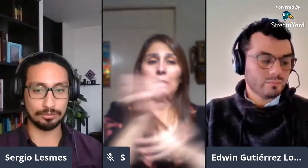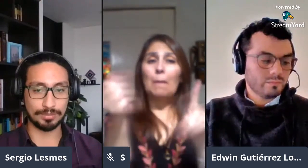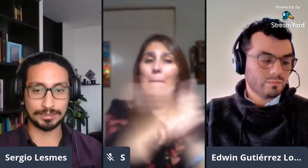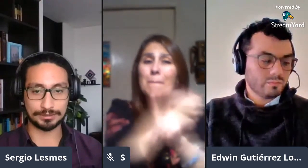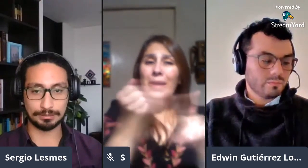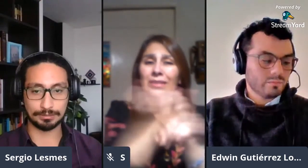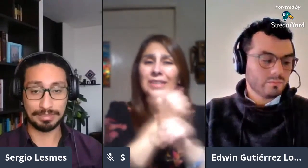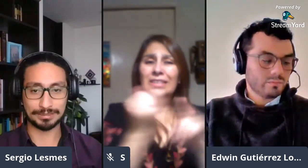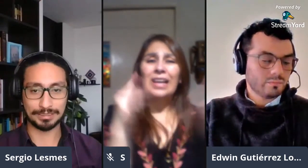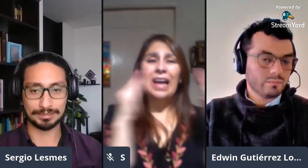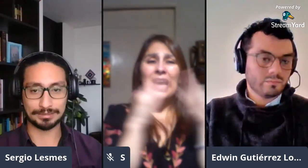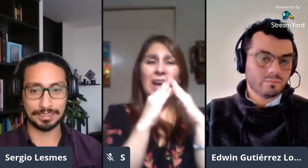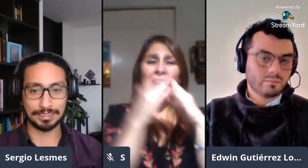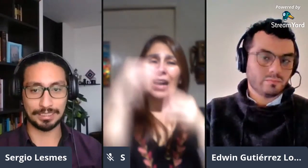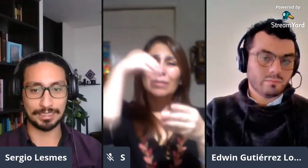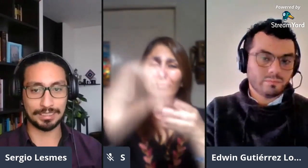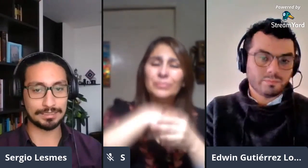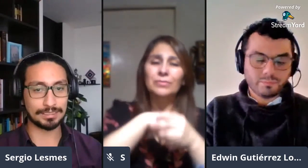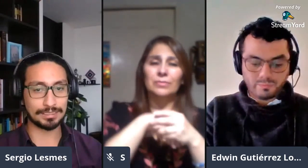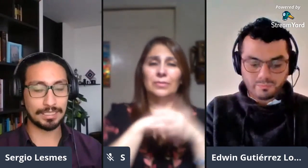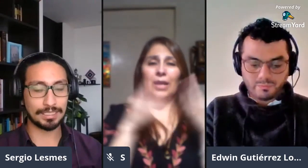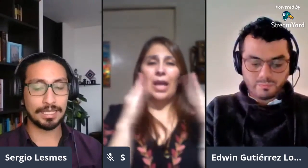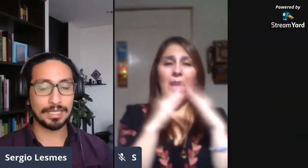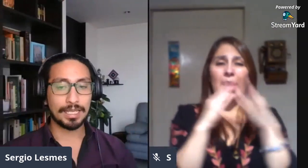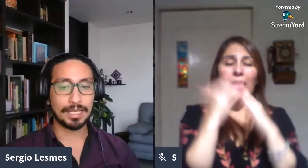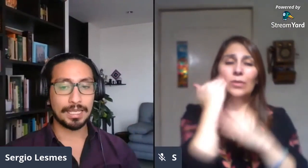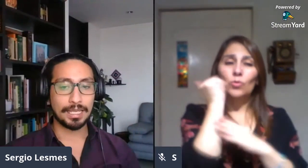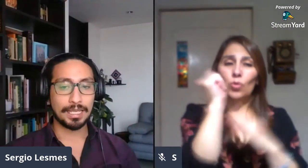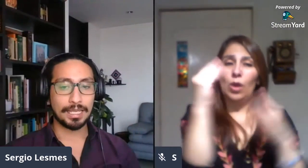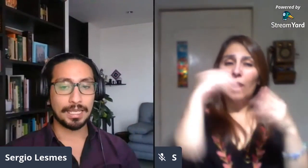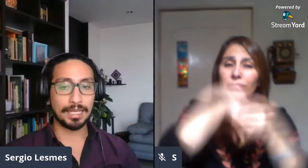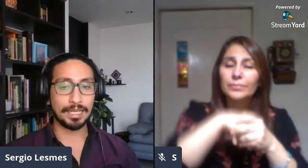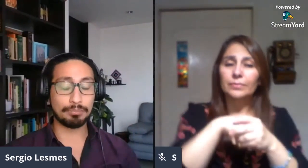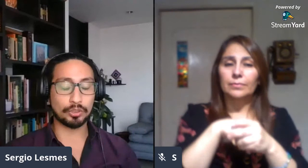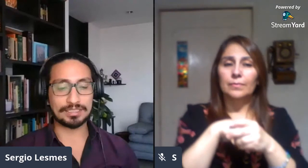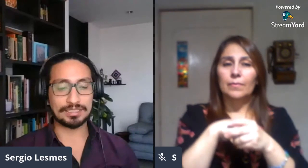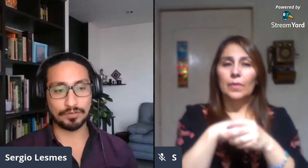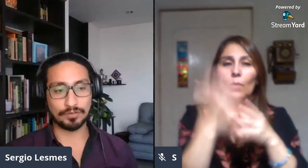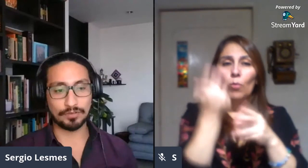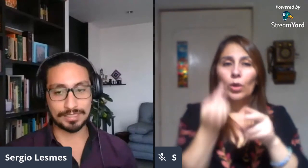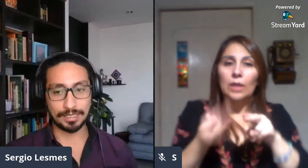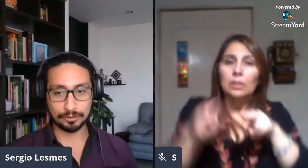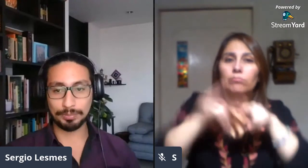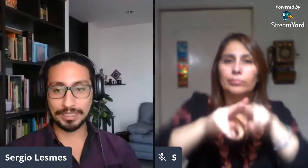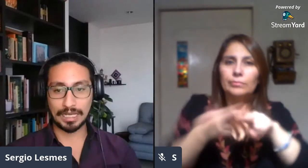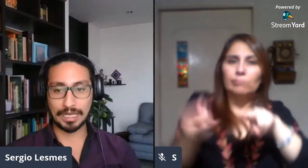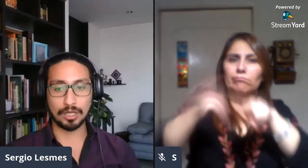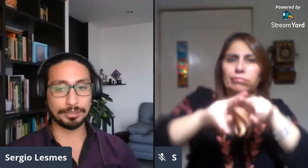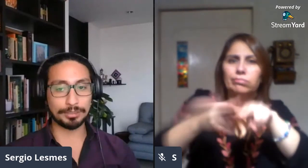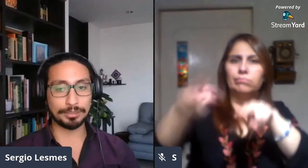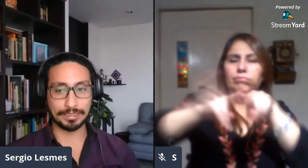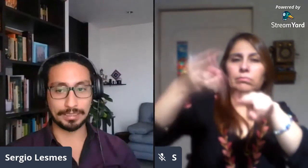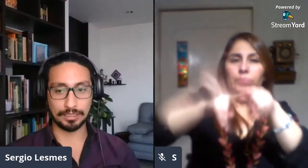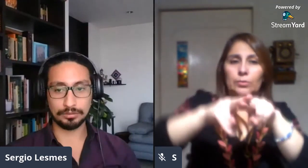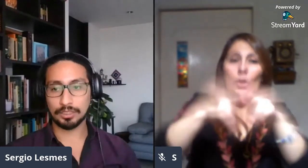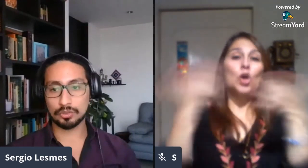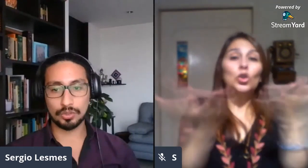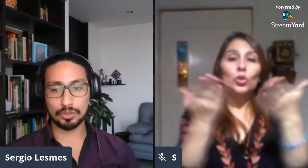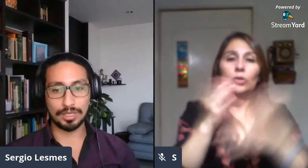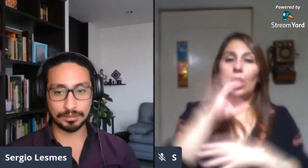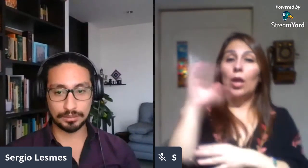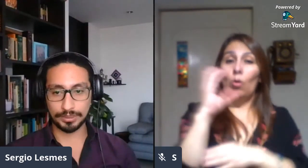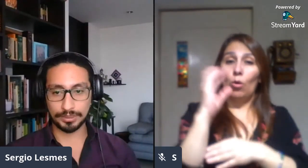siendo maltratadas, porque esas cifras se han duplicado o triplicado, no solamente en Colombia, en todo el